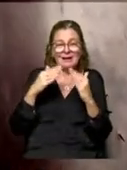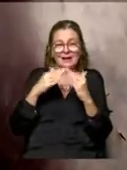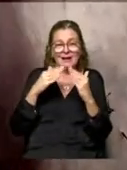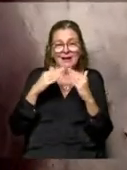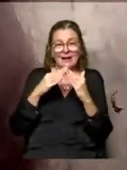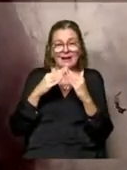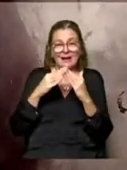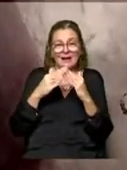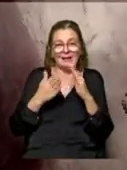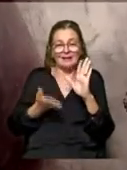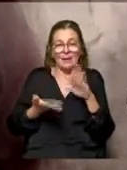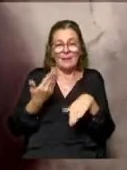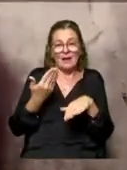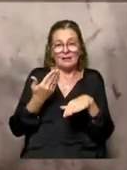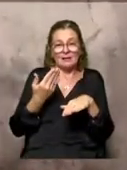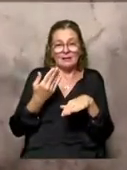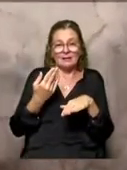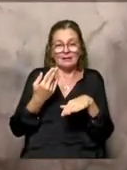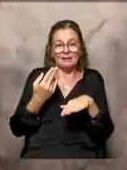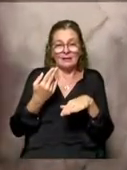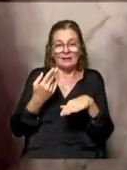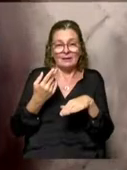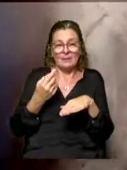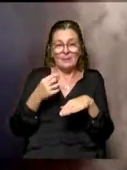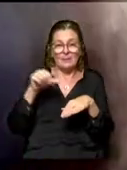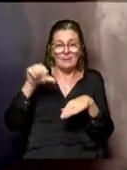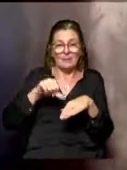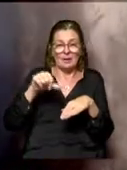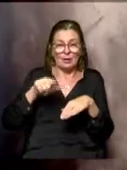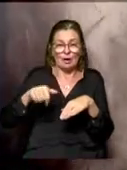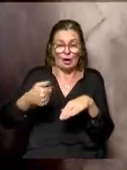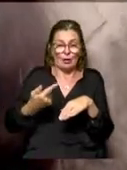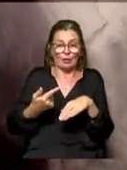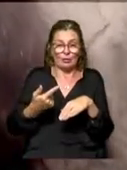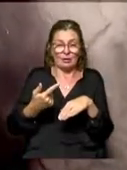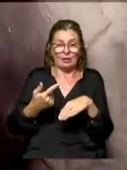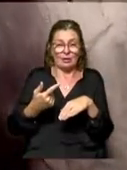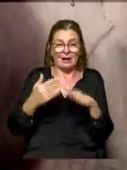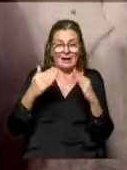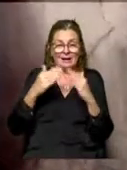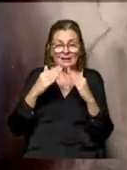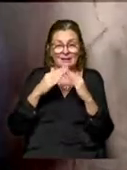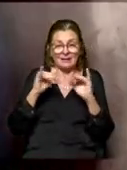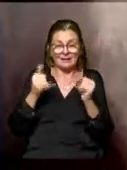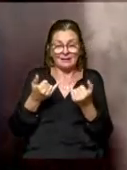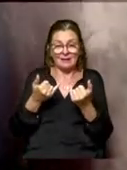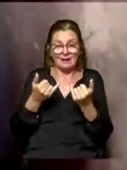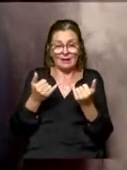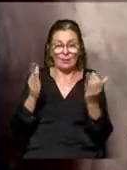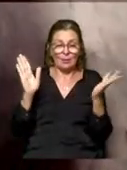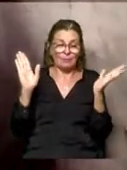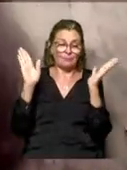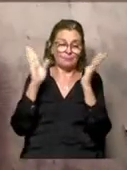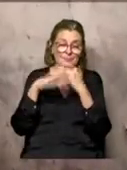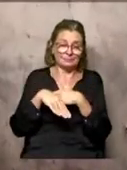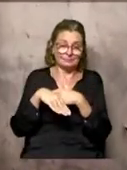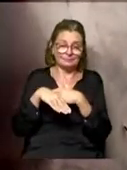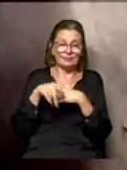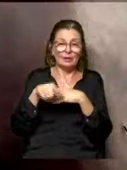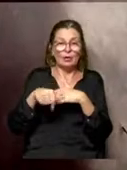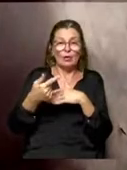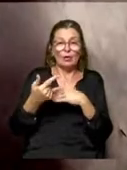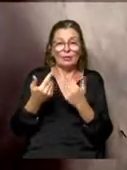mucho más en condiciones peores que otras, como ser hay casas que ya están para derrumbarse, otras que